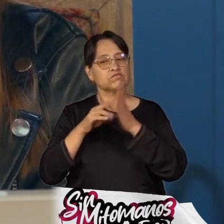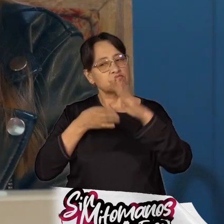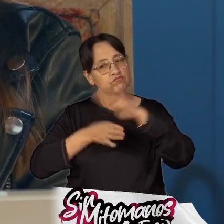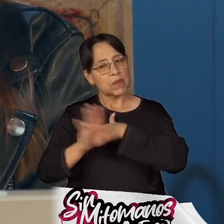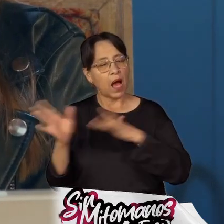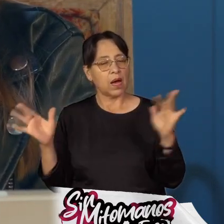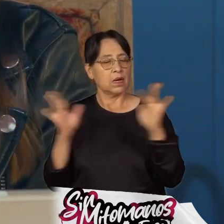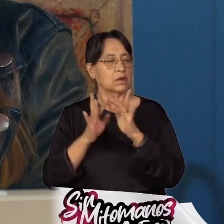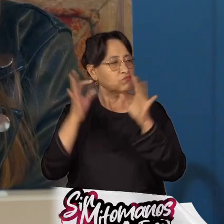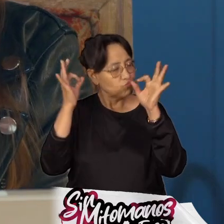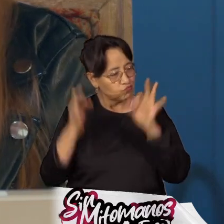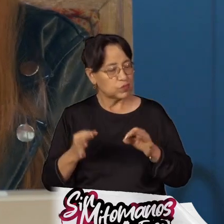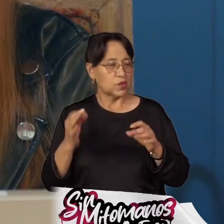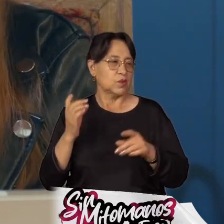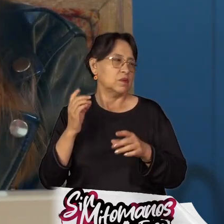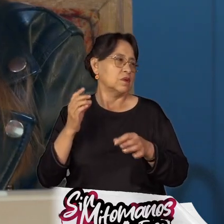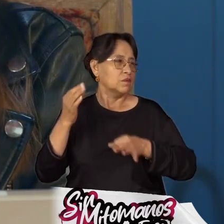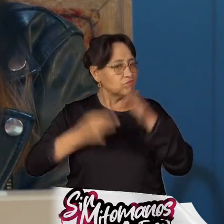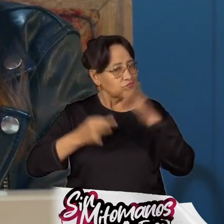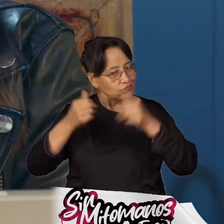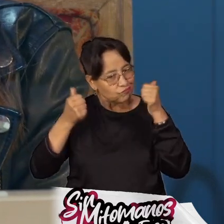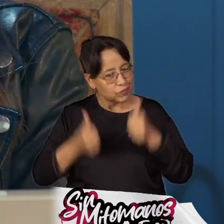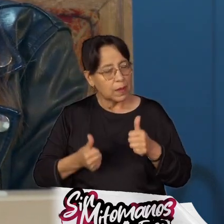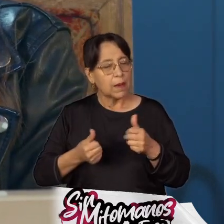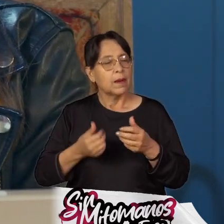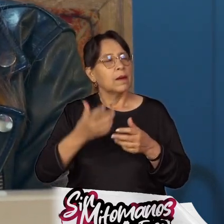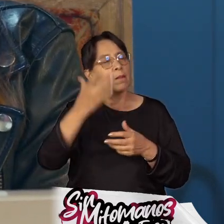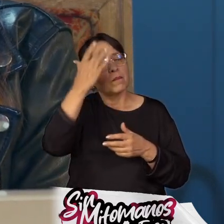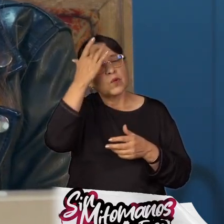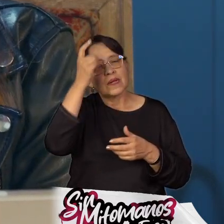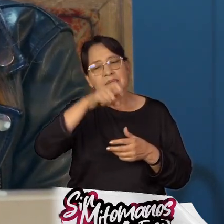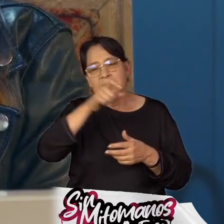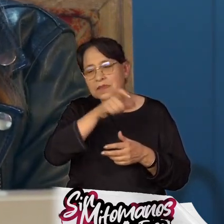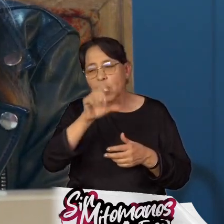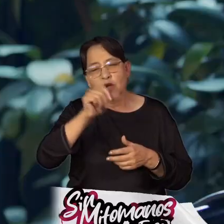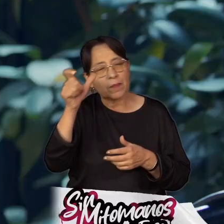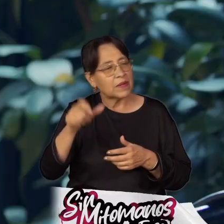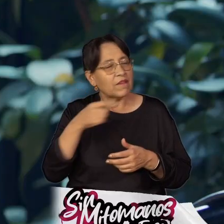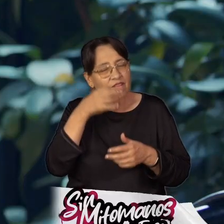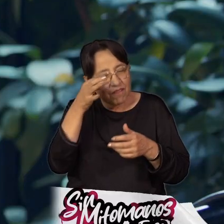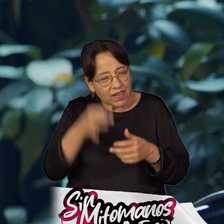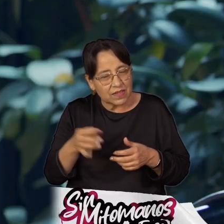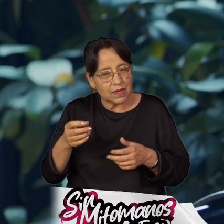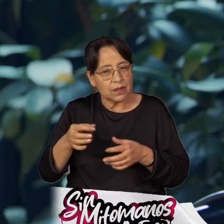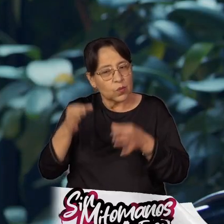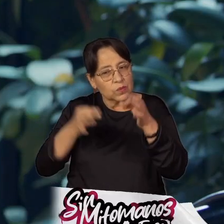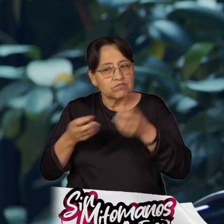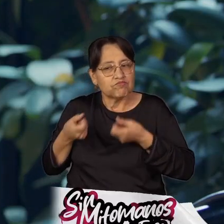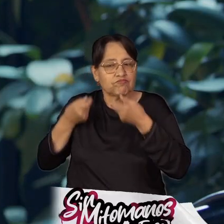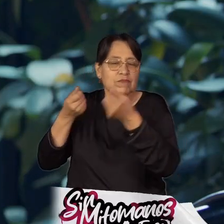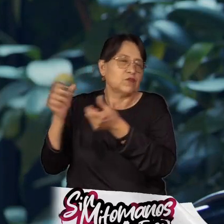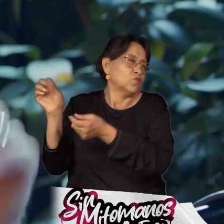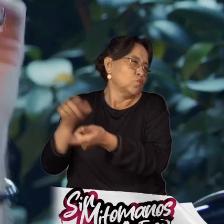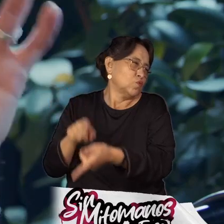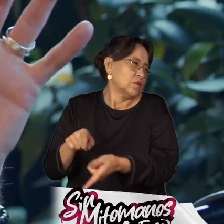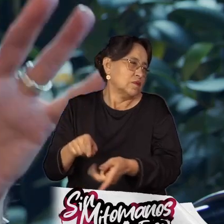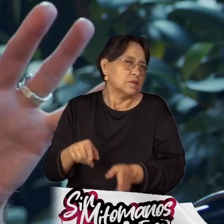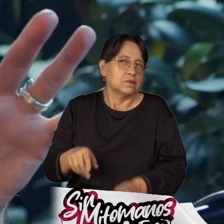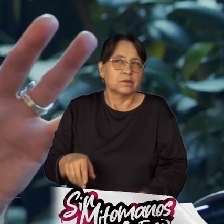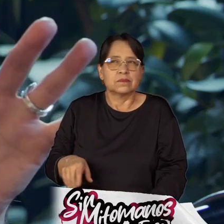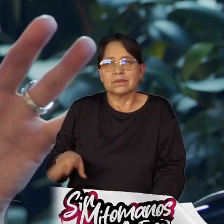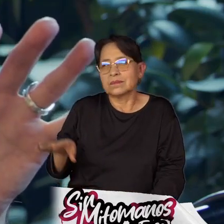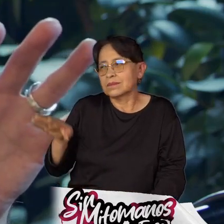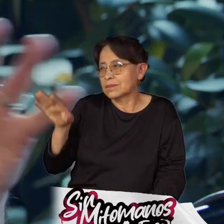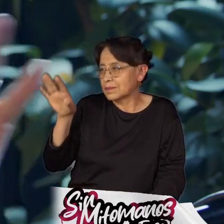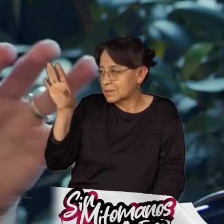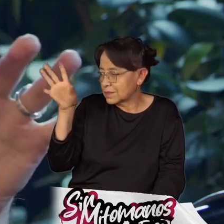acceso más justo a esos subsidios que sí son necesarios para otras personas. Pues miren, mientras nos ponemos